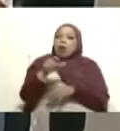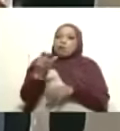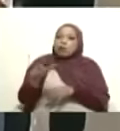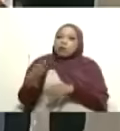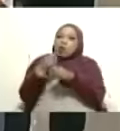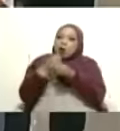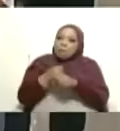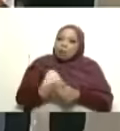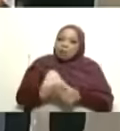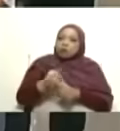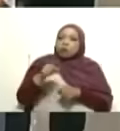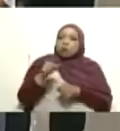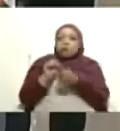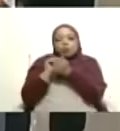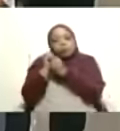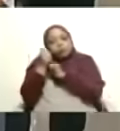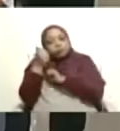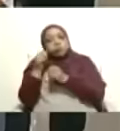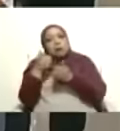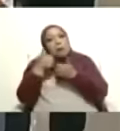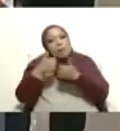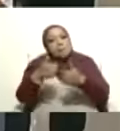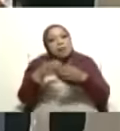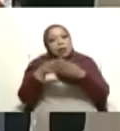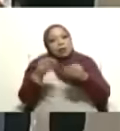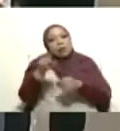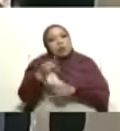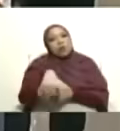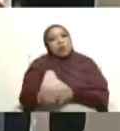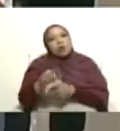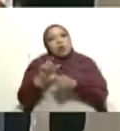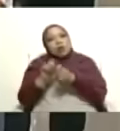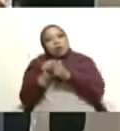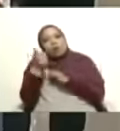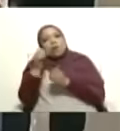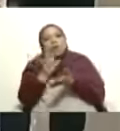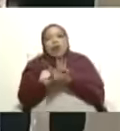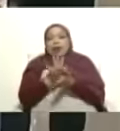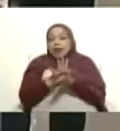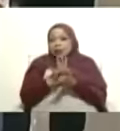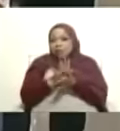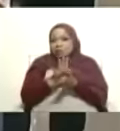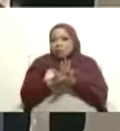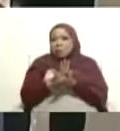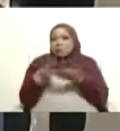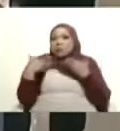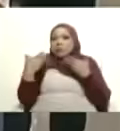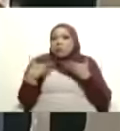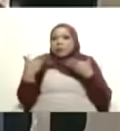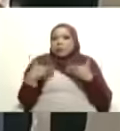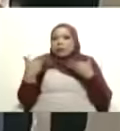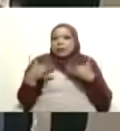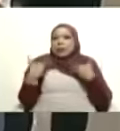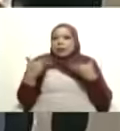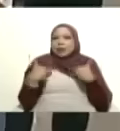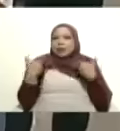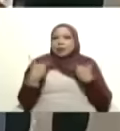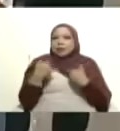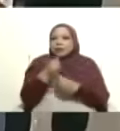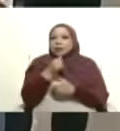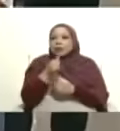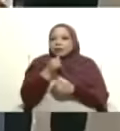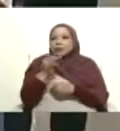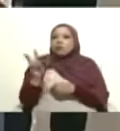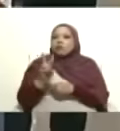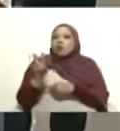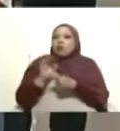esperamos que duerman bien, nosotros también vamos a dormir bien y muy contentos porque Venezuela ha dado